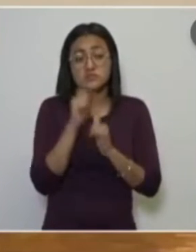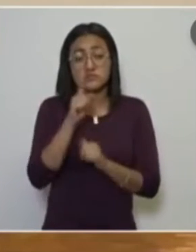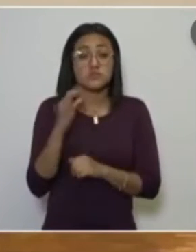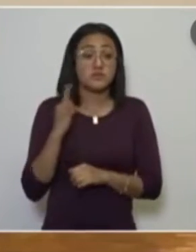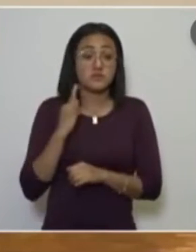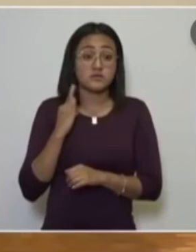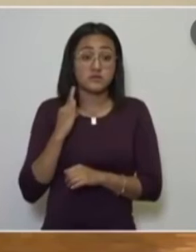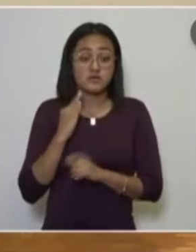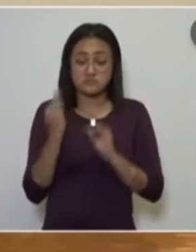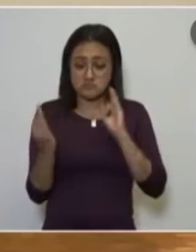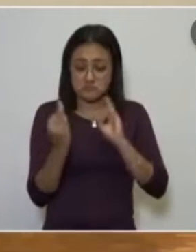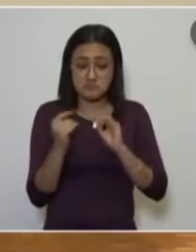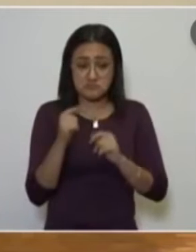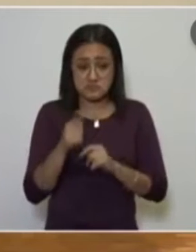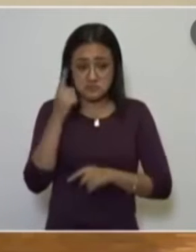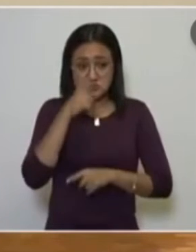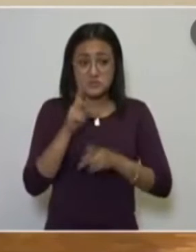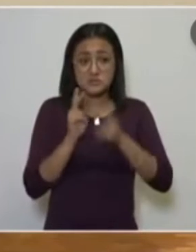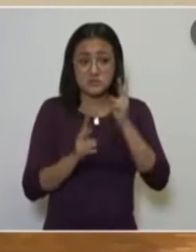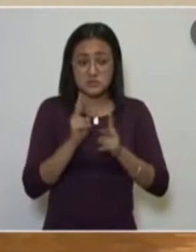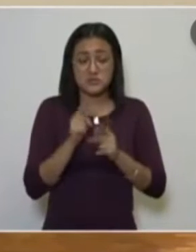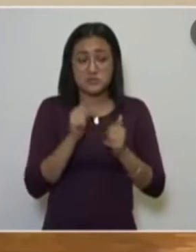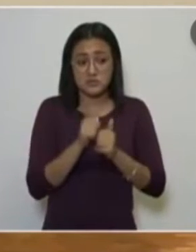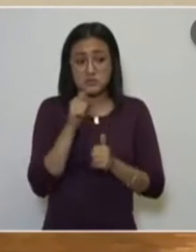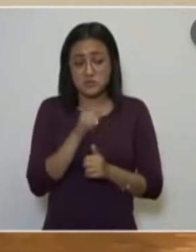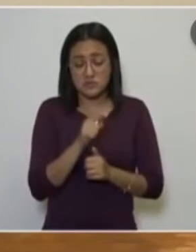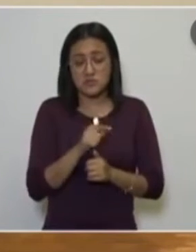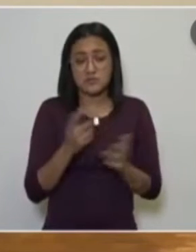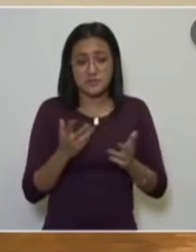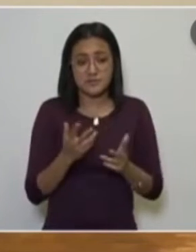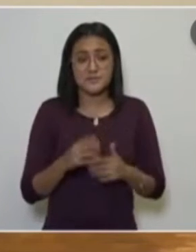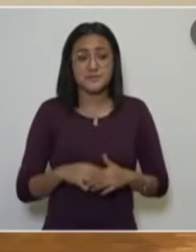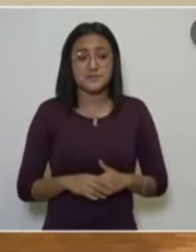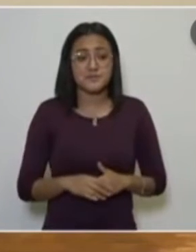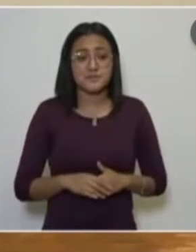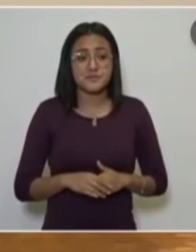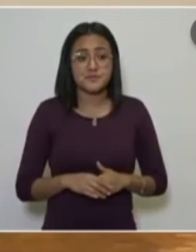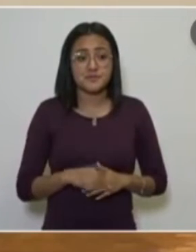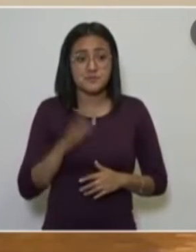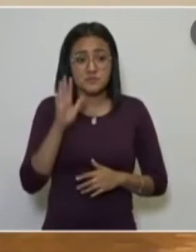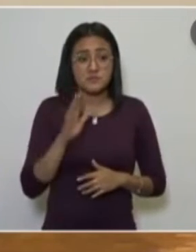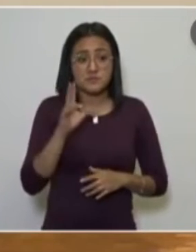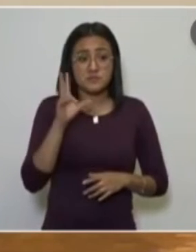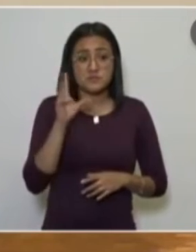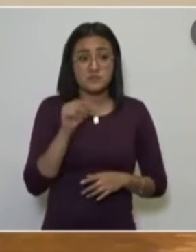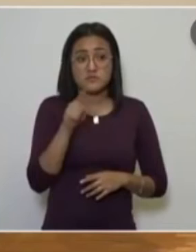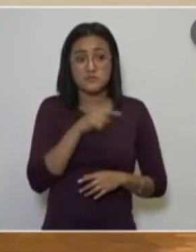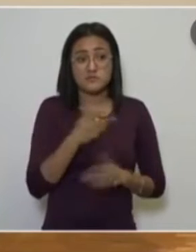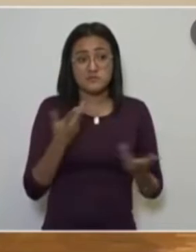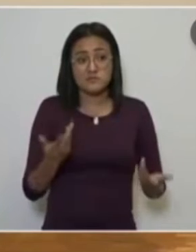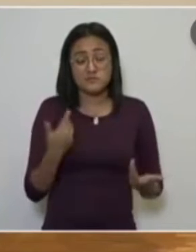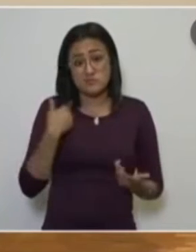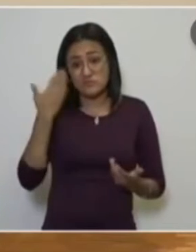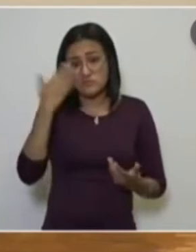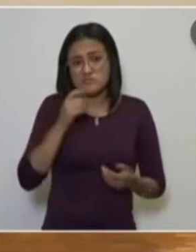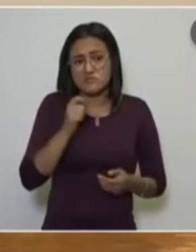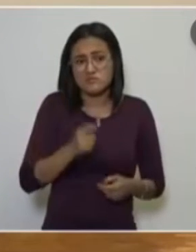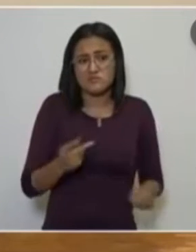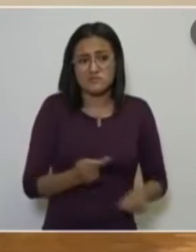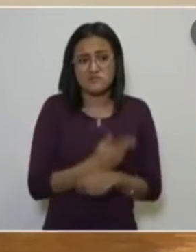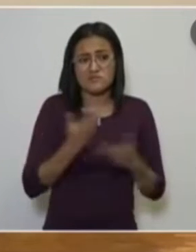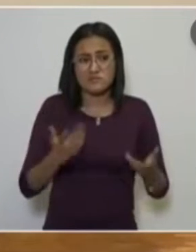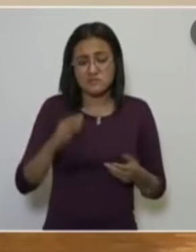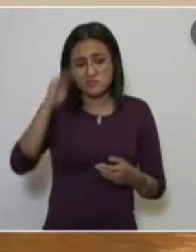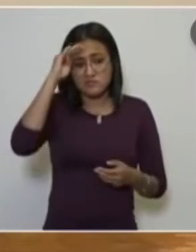general gilberto higueras y hablaron con él pero parece que no salieron satisfechos yo no sé si lo que